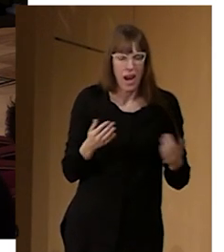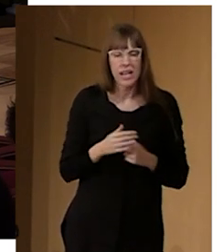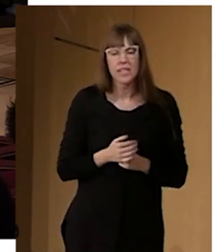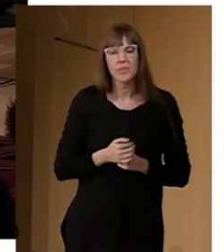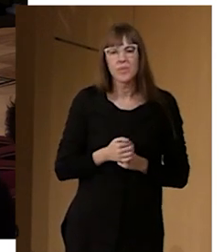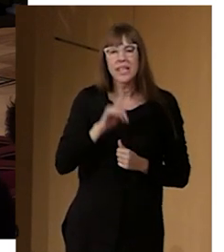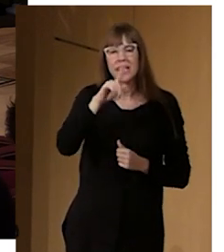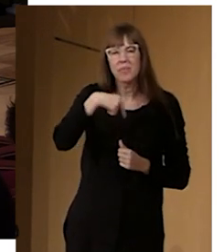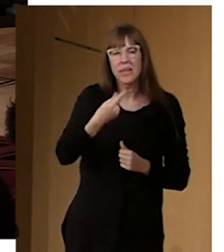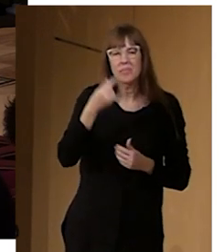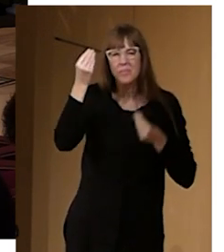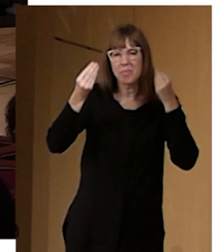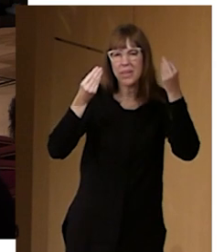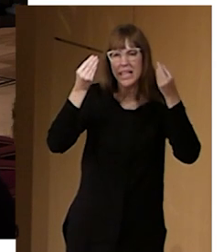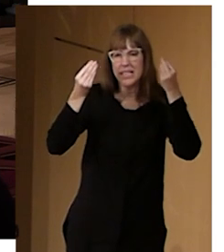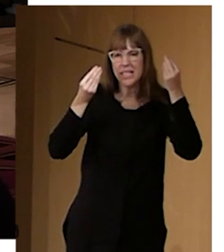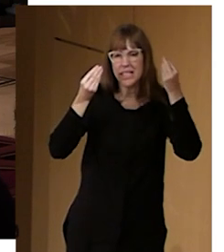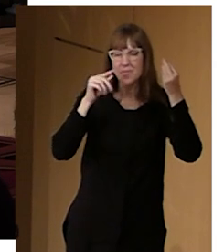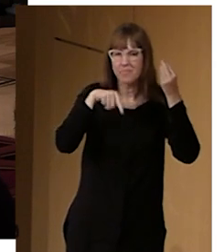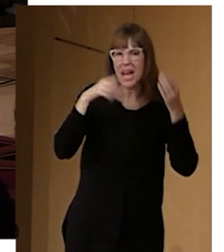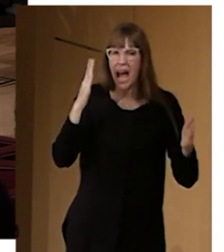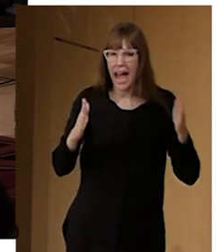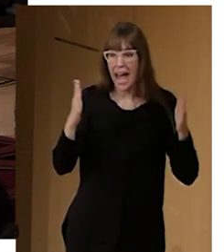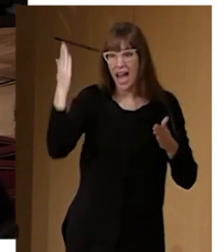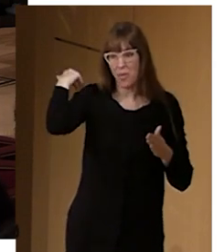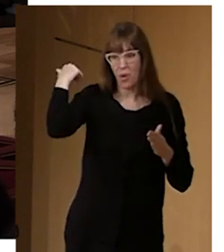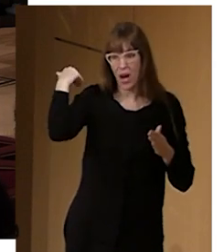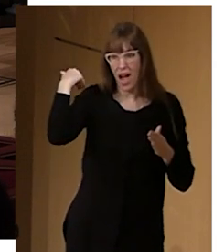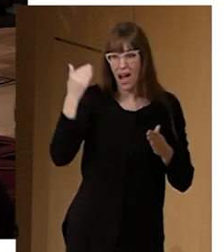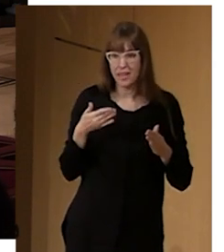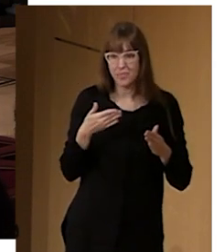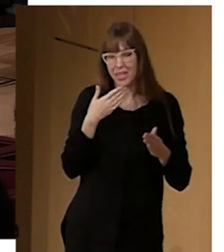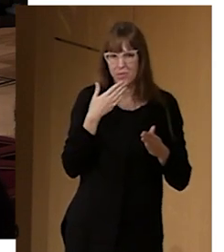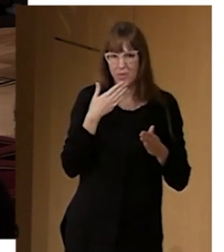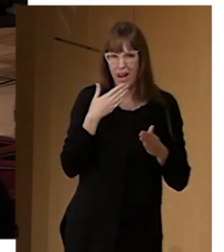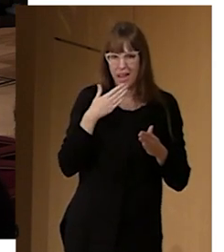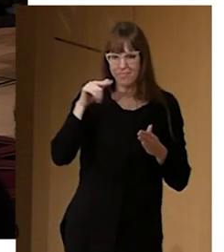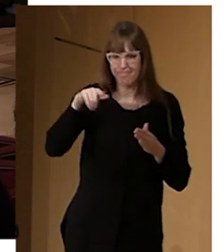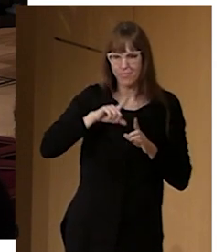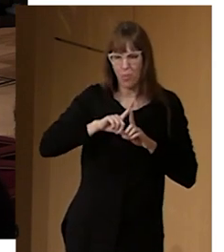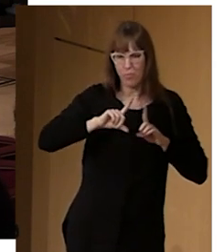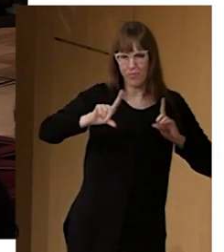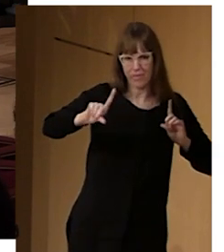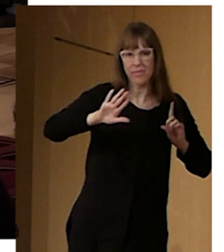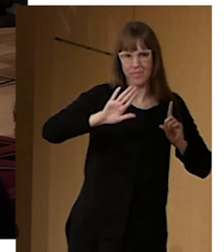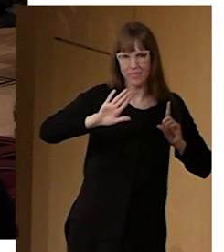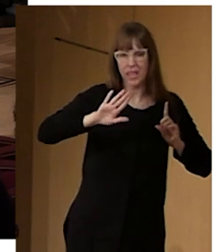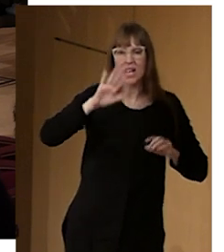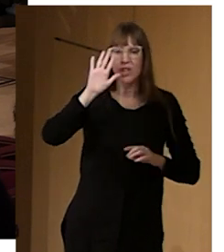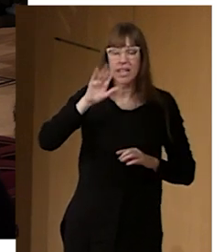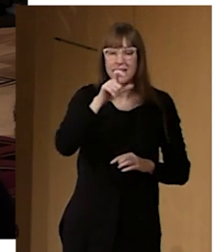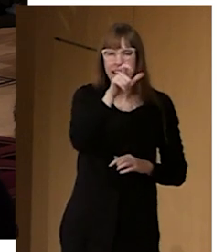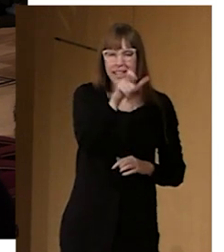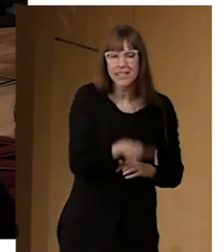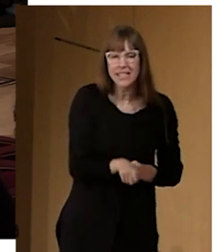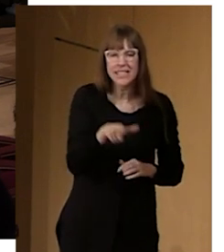venía de una de una época valga la redundancia Pues que eso parecía muy muy alejado él tenía muy claro lo que quería hacer y y